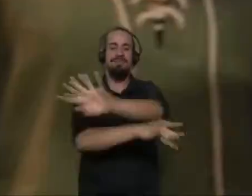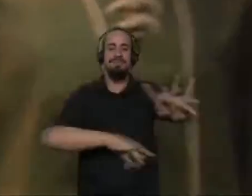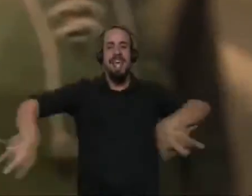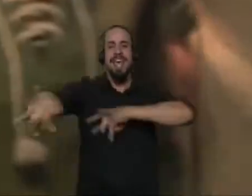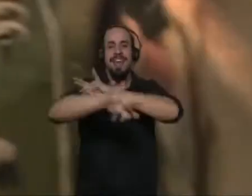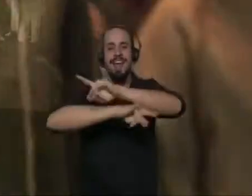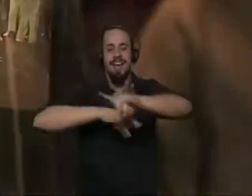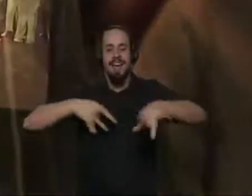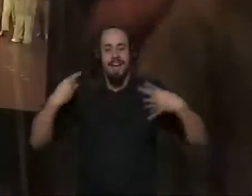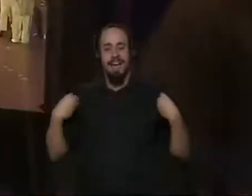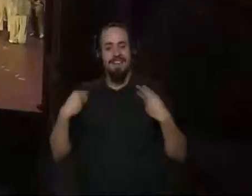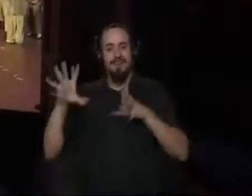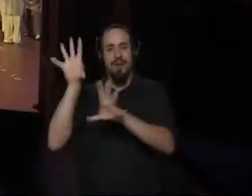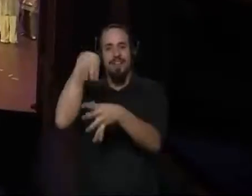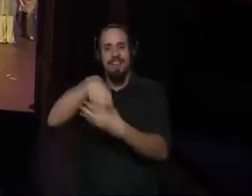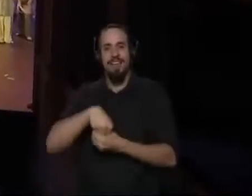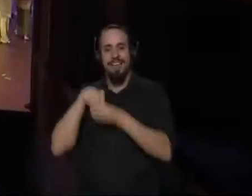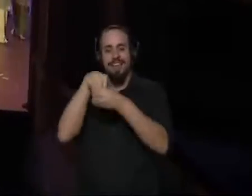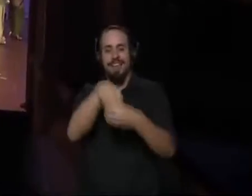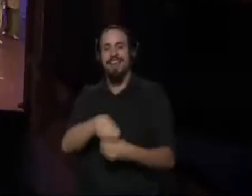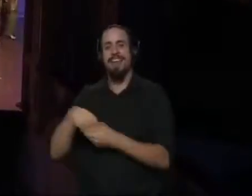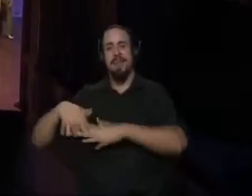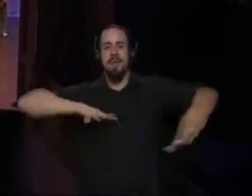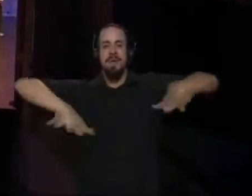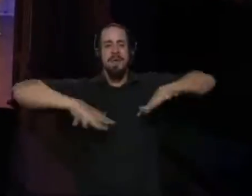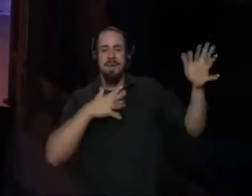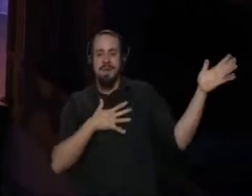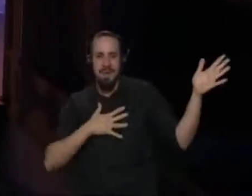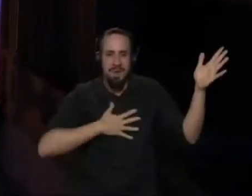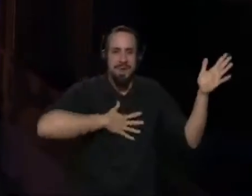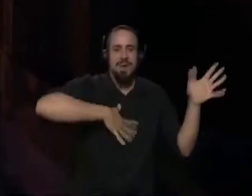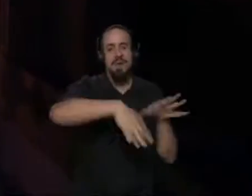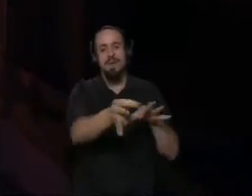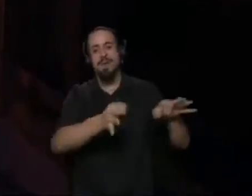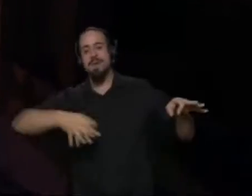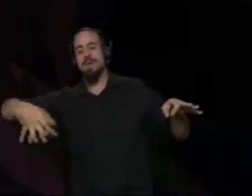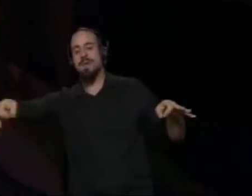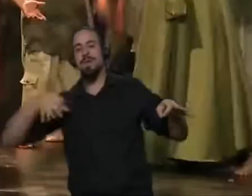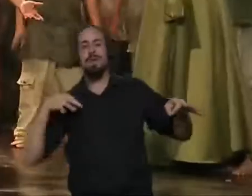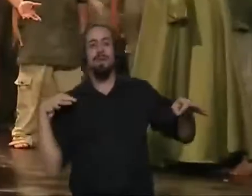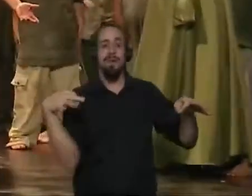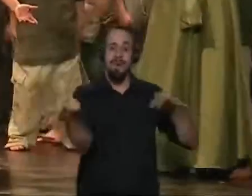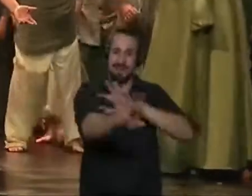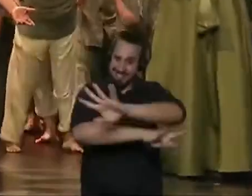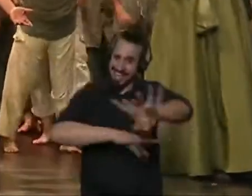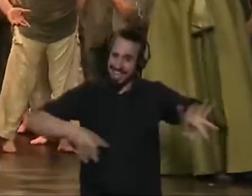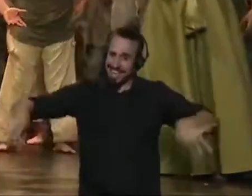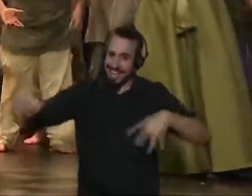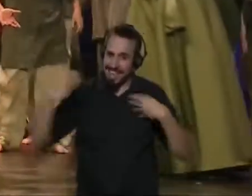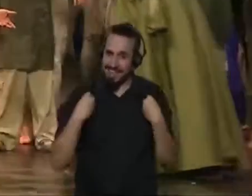que vivo la pondré a bailar, la tierra en que vivo,